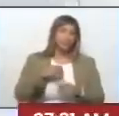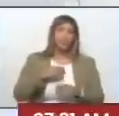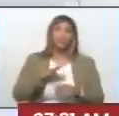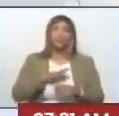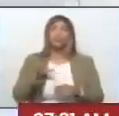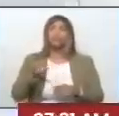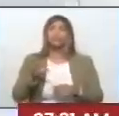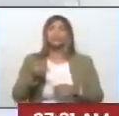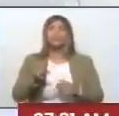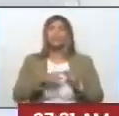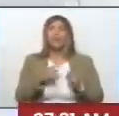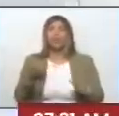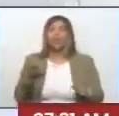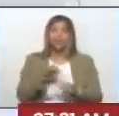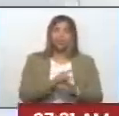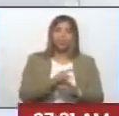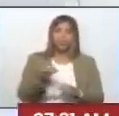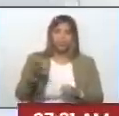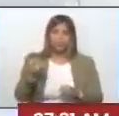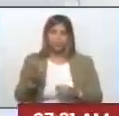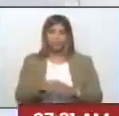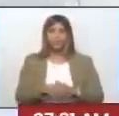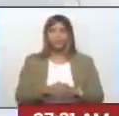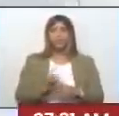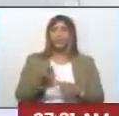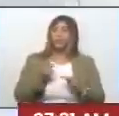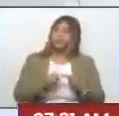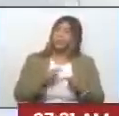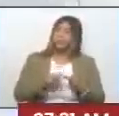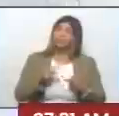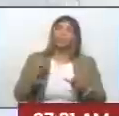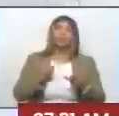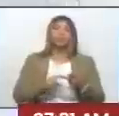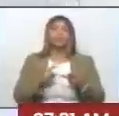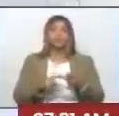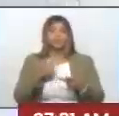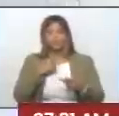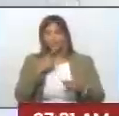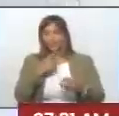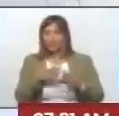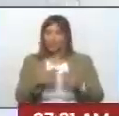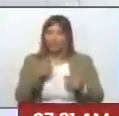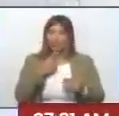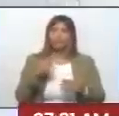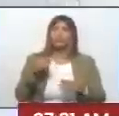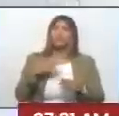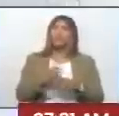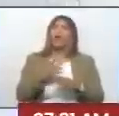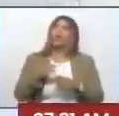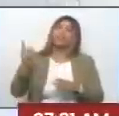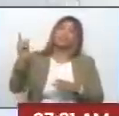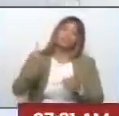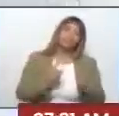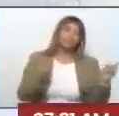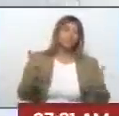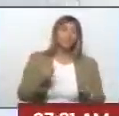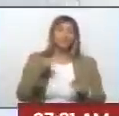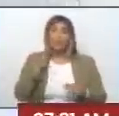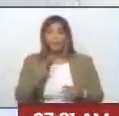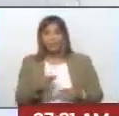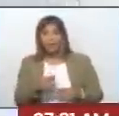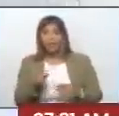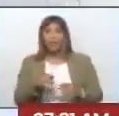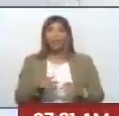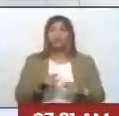la patria, en primer lugar. Todo aquello que decían de intervención militar, de que las cartas